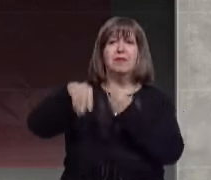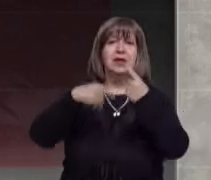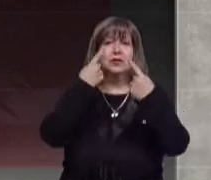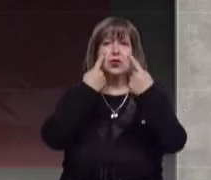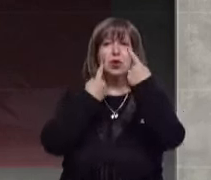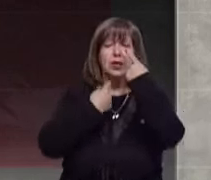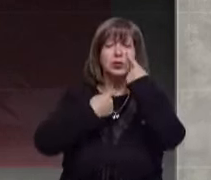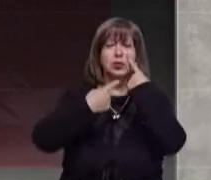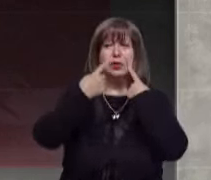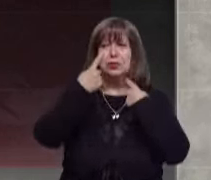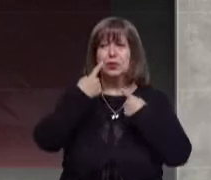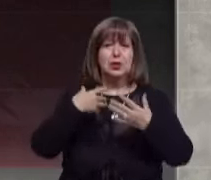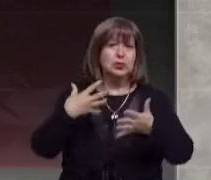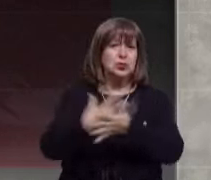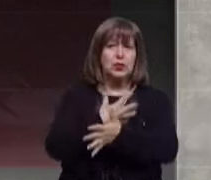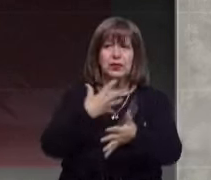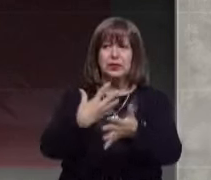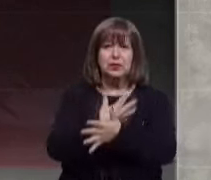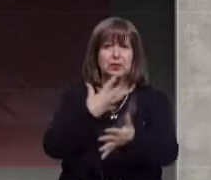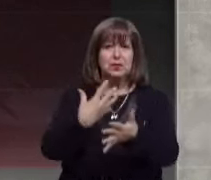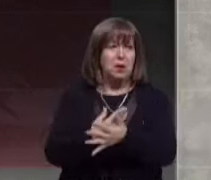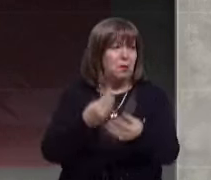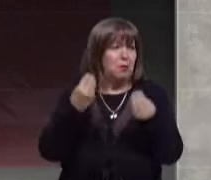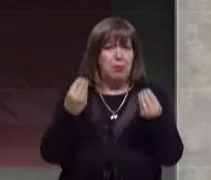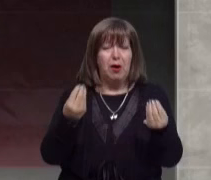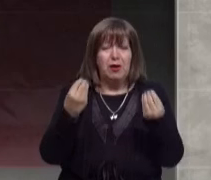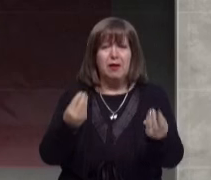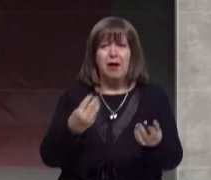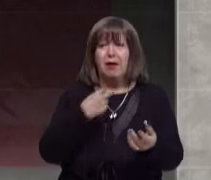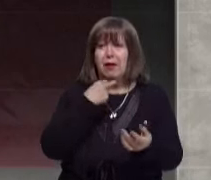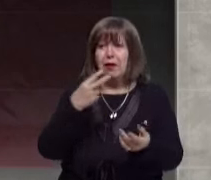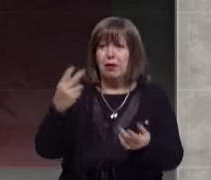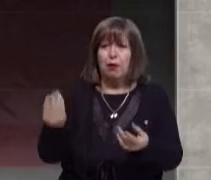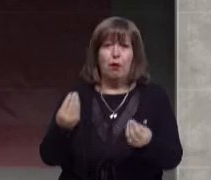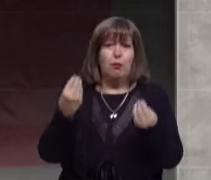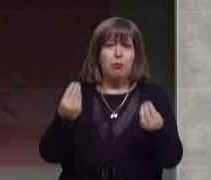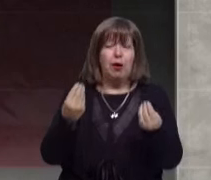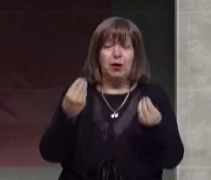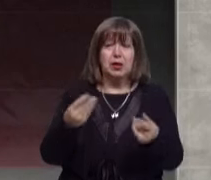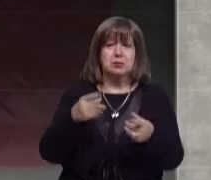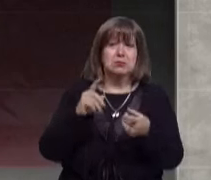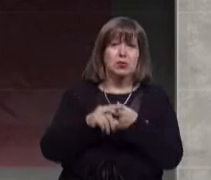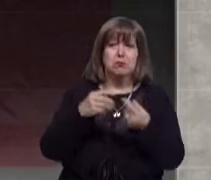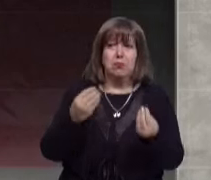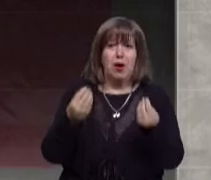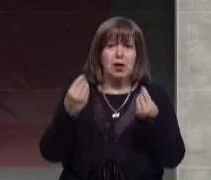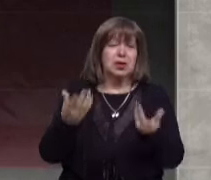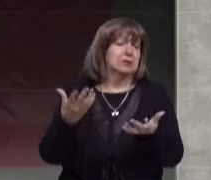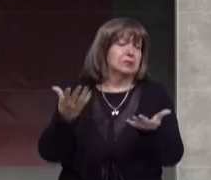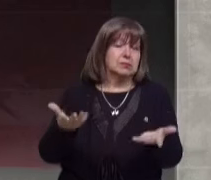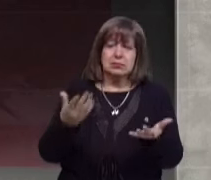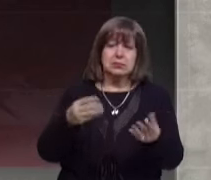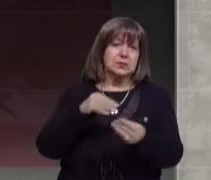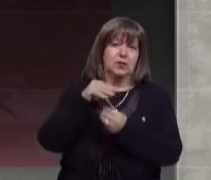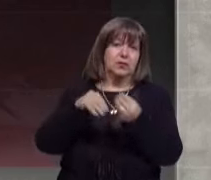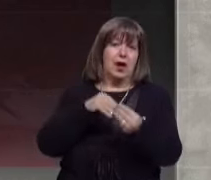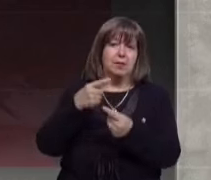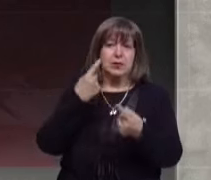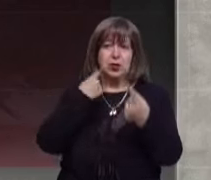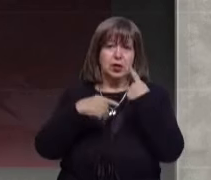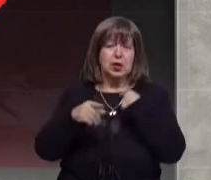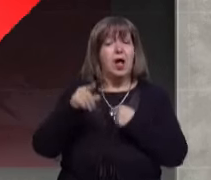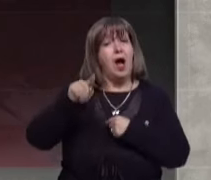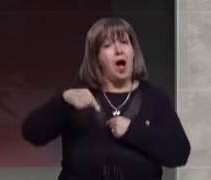Montero. Aquellos conductores en estado de ebriedad que son protagonistas del accidente se tienen que hacer cargo